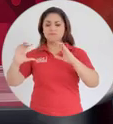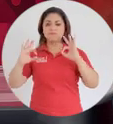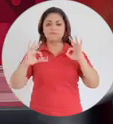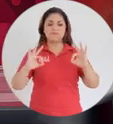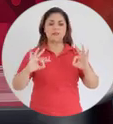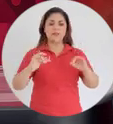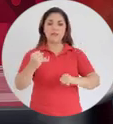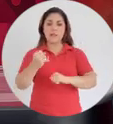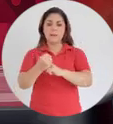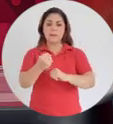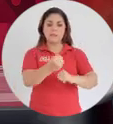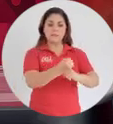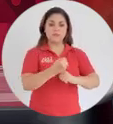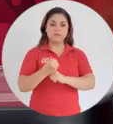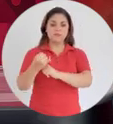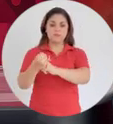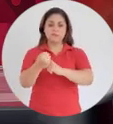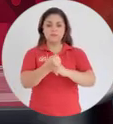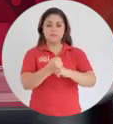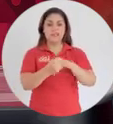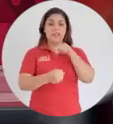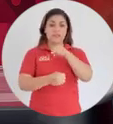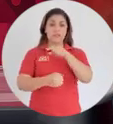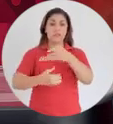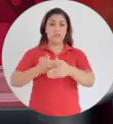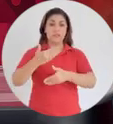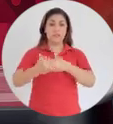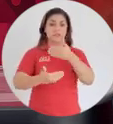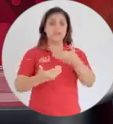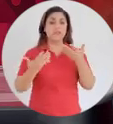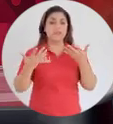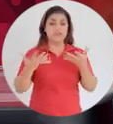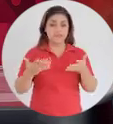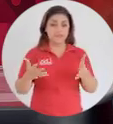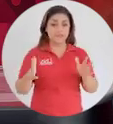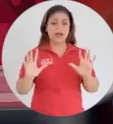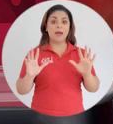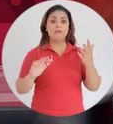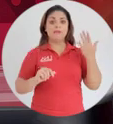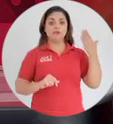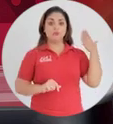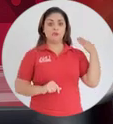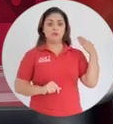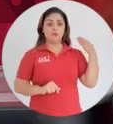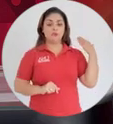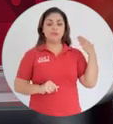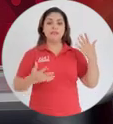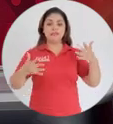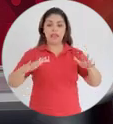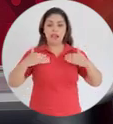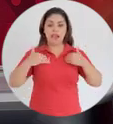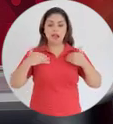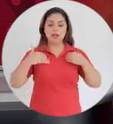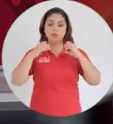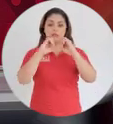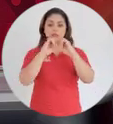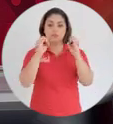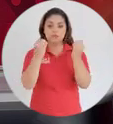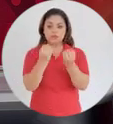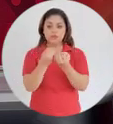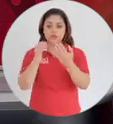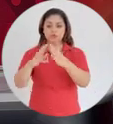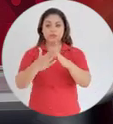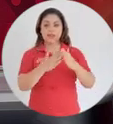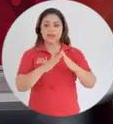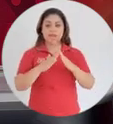comunicándose entre ellas y apoyándose entre ellas. Ese es un proceso que ya ha pasado. Hemos tenido organizaciones